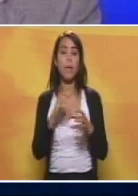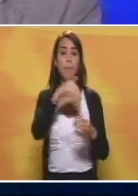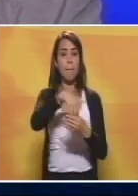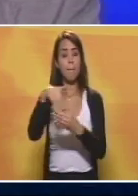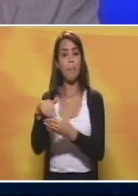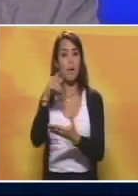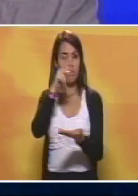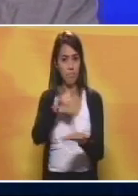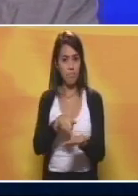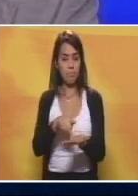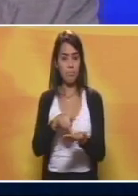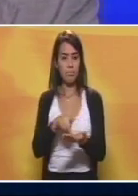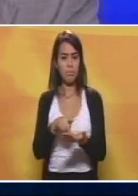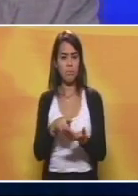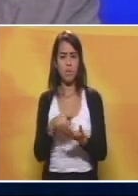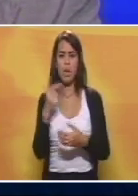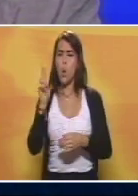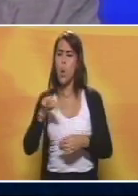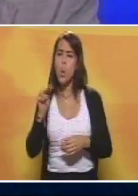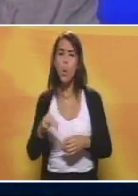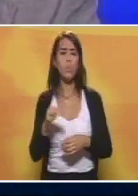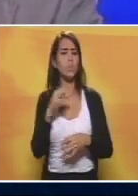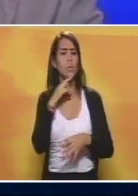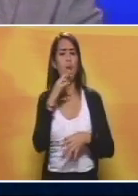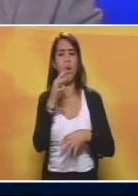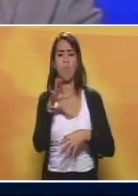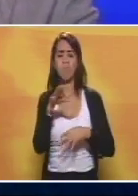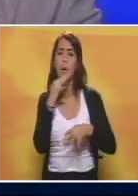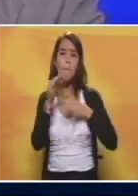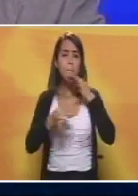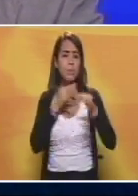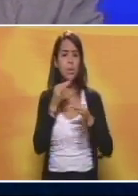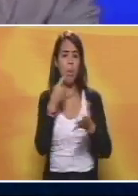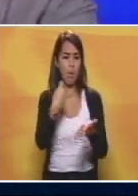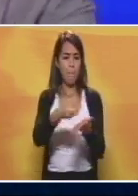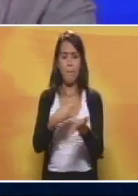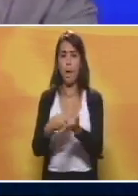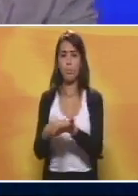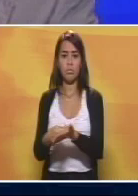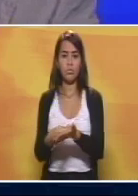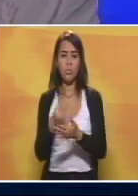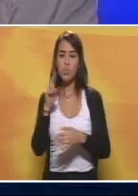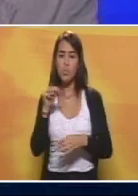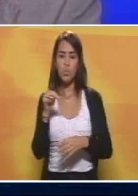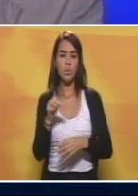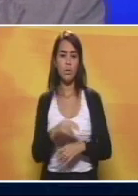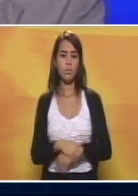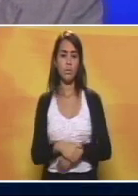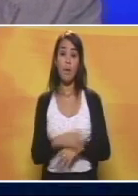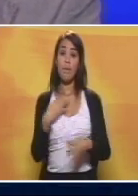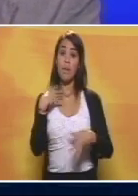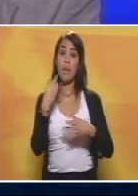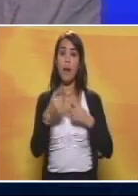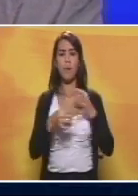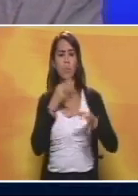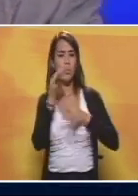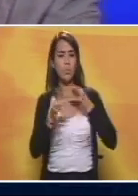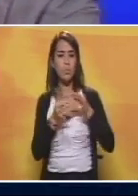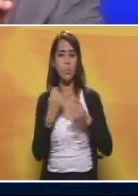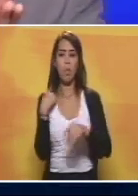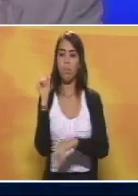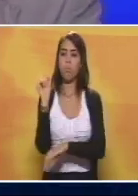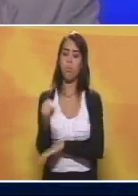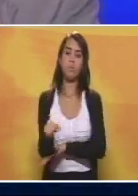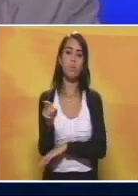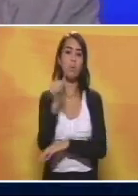participación nunca se habló de pago y yo creo que eso ya es un tema especulativo típico en los discursos en los que salen derrotados y